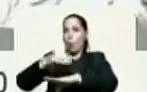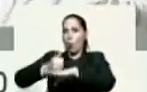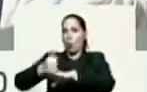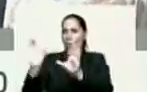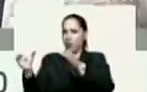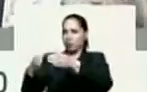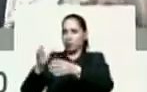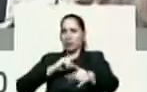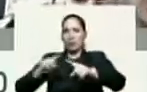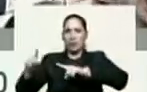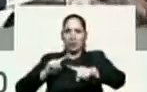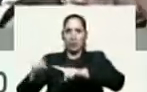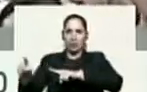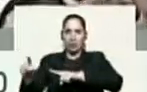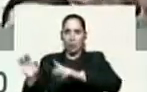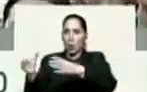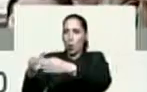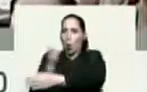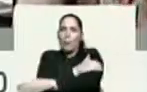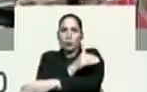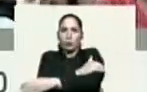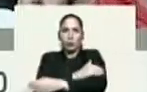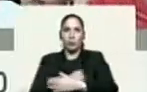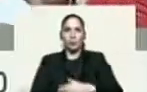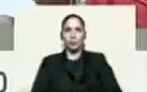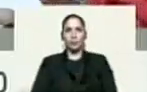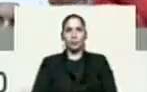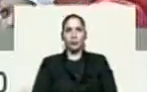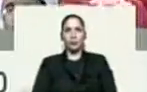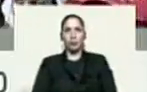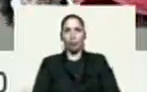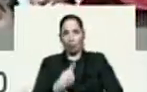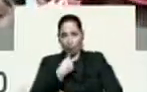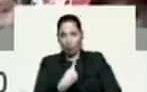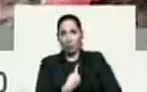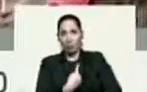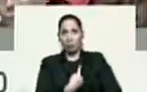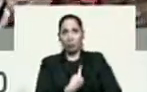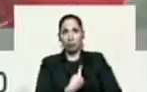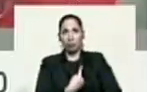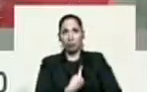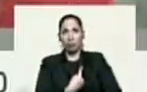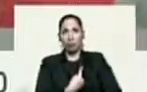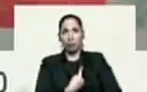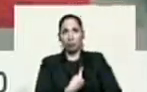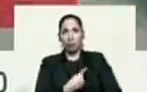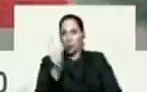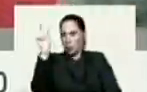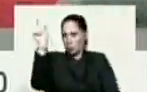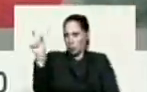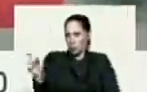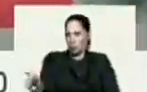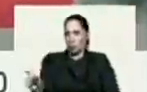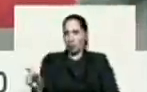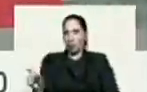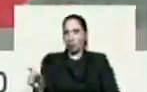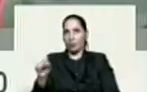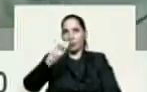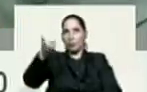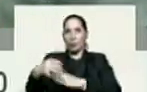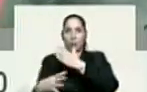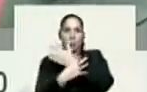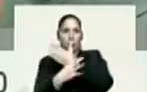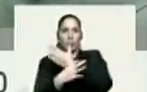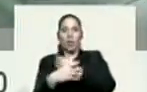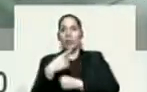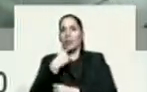dirigencia, de esos sectores opositores. Que diga el autoproclamado, que diga